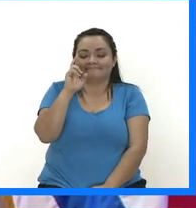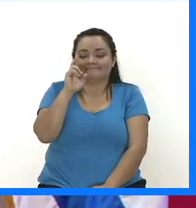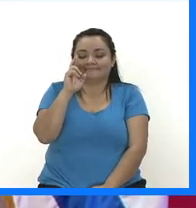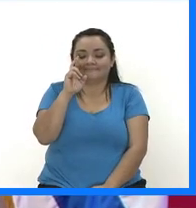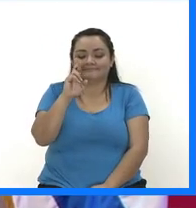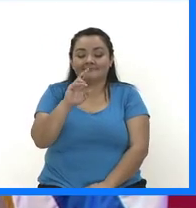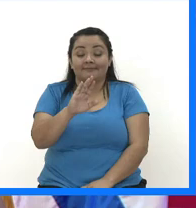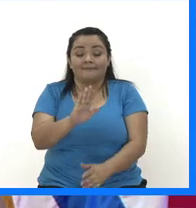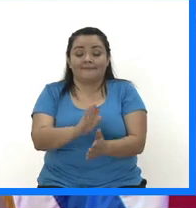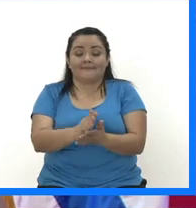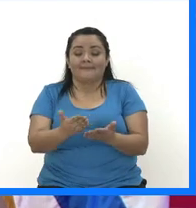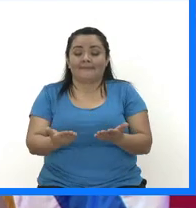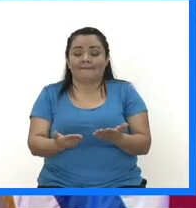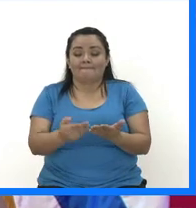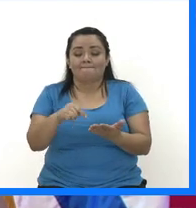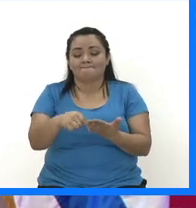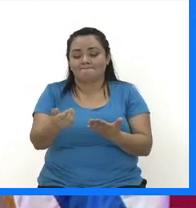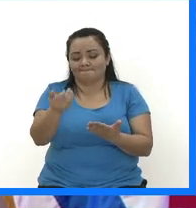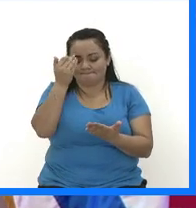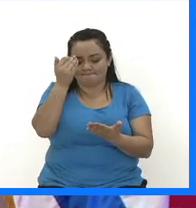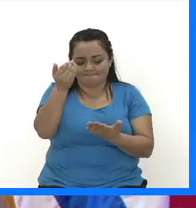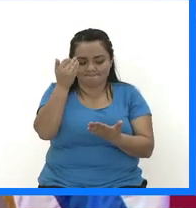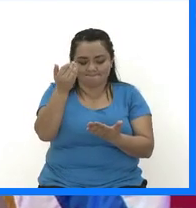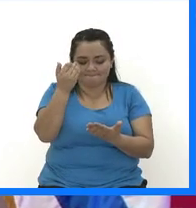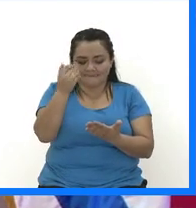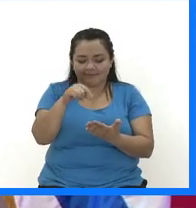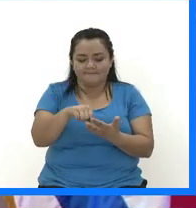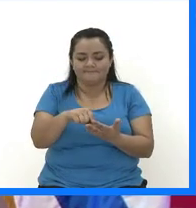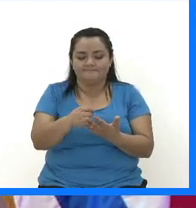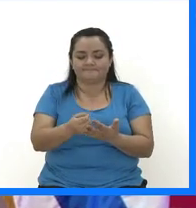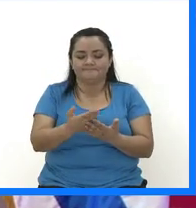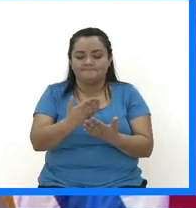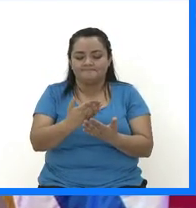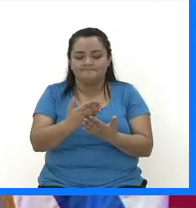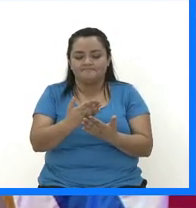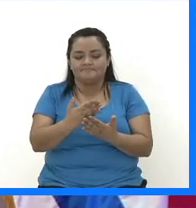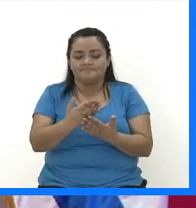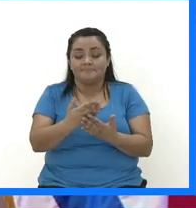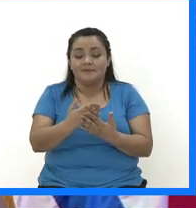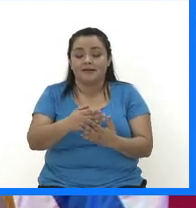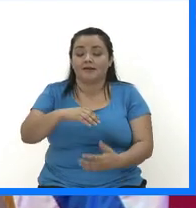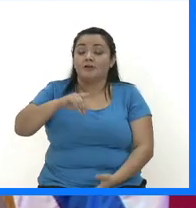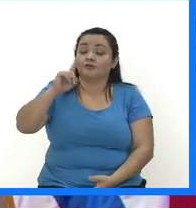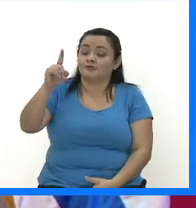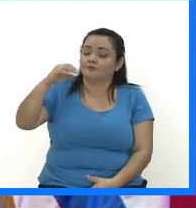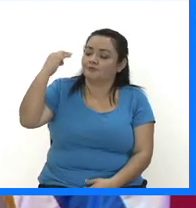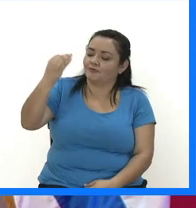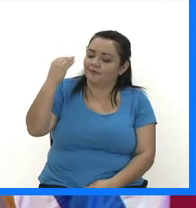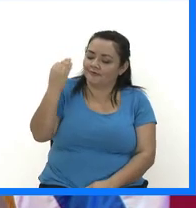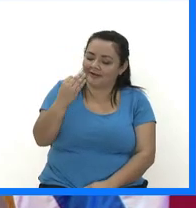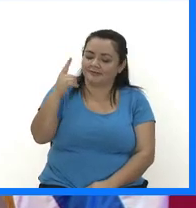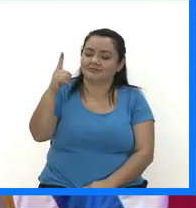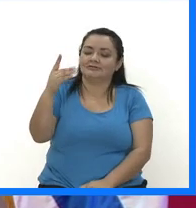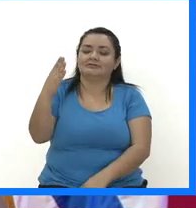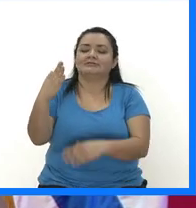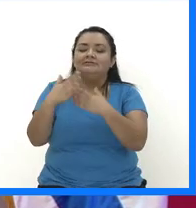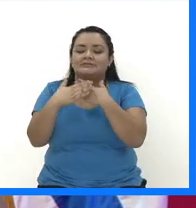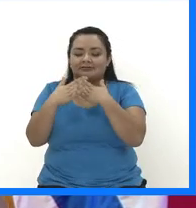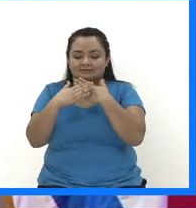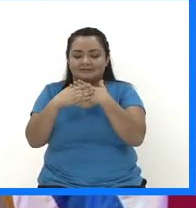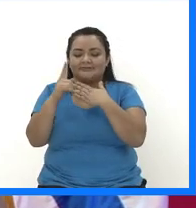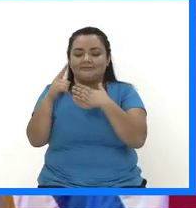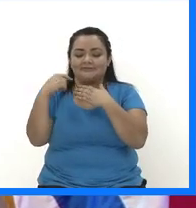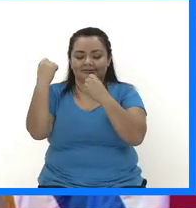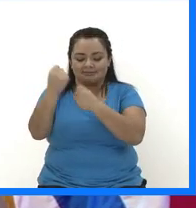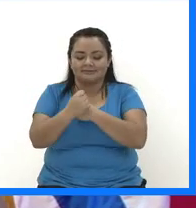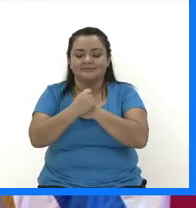tu palabra nos ha enseñado el día de hoy en 1ª tesalonicenses 524 que fiel es el que nos llama el cual también